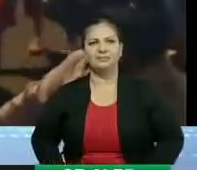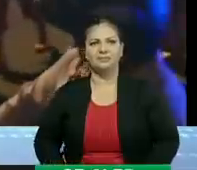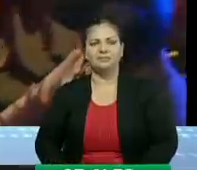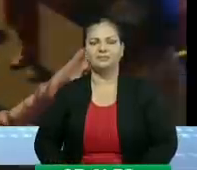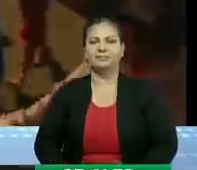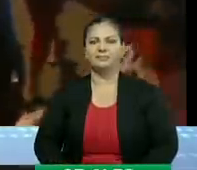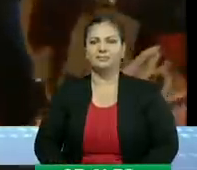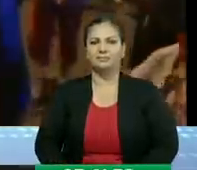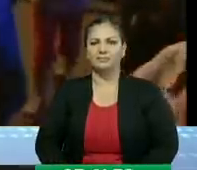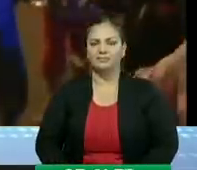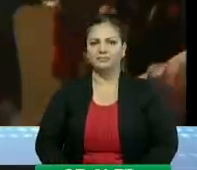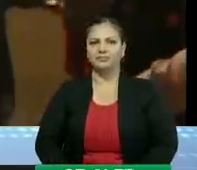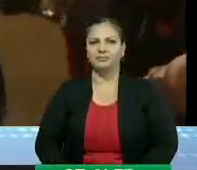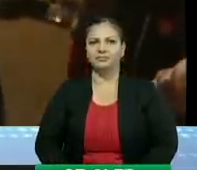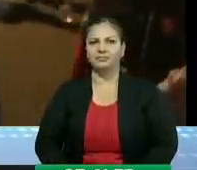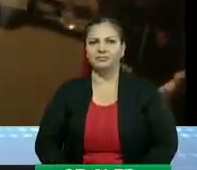mira.